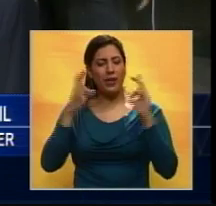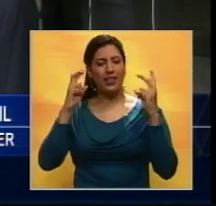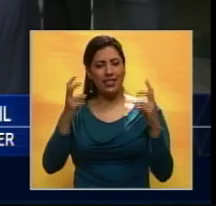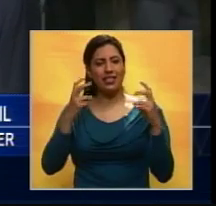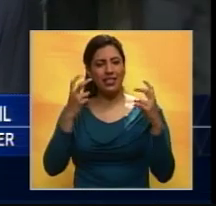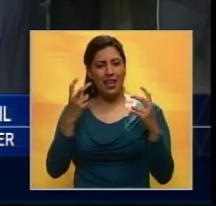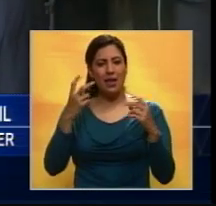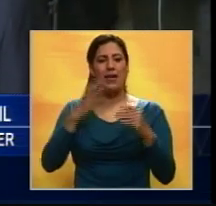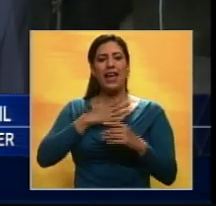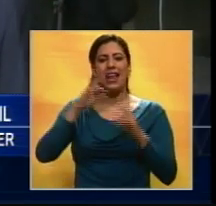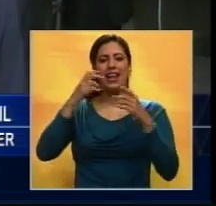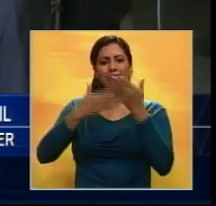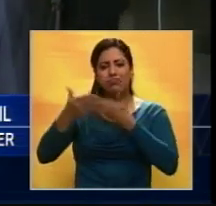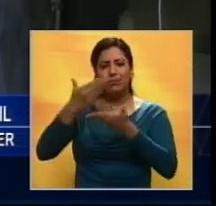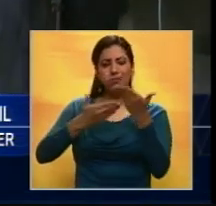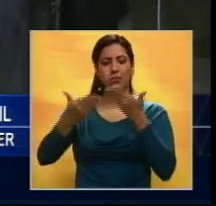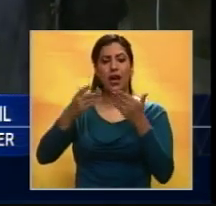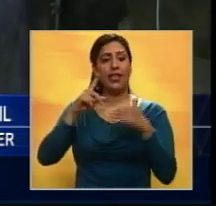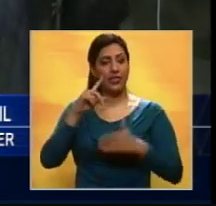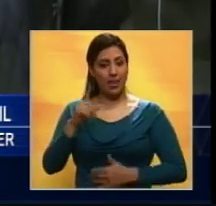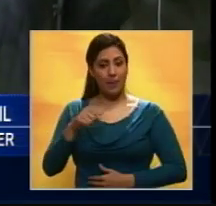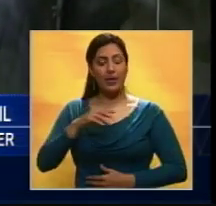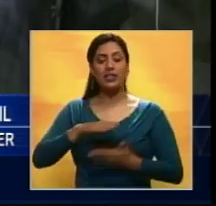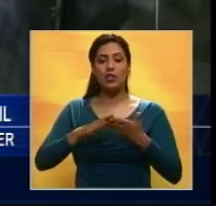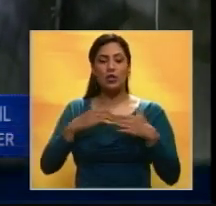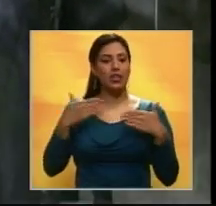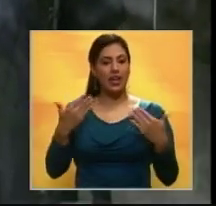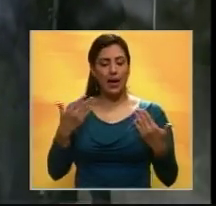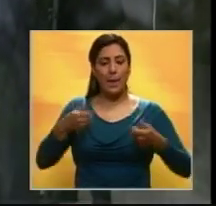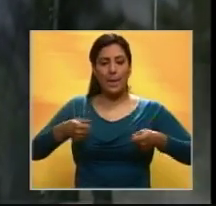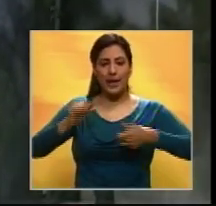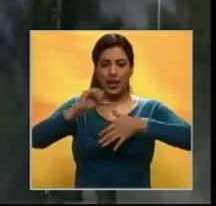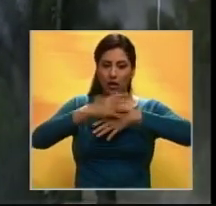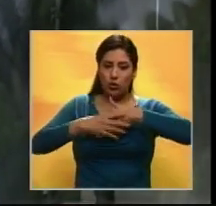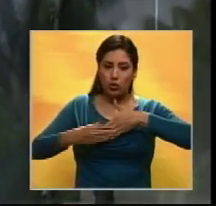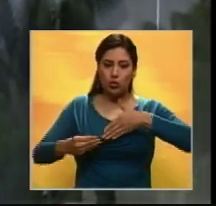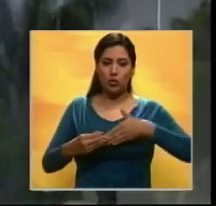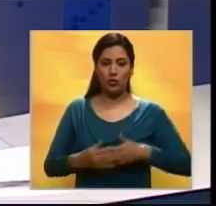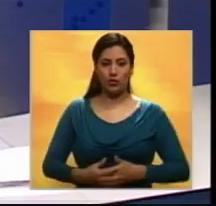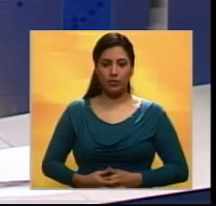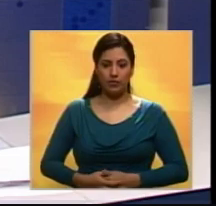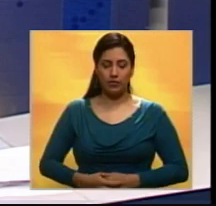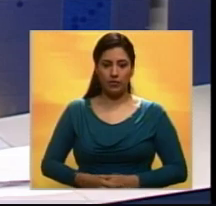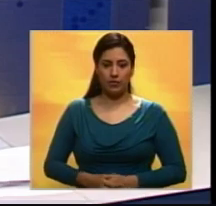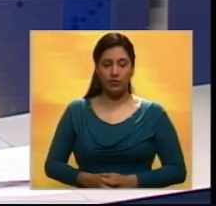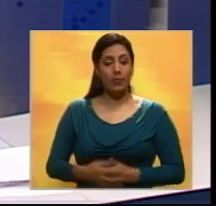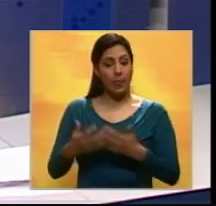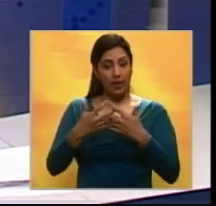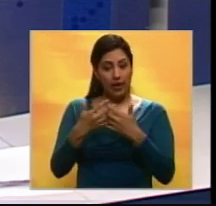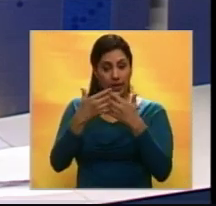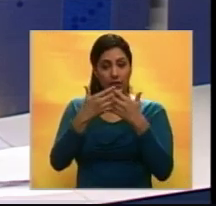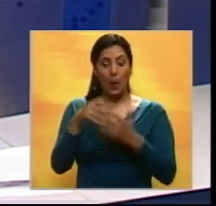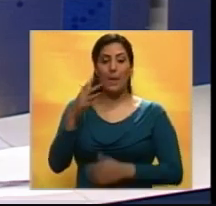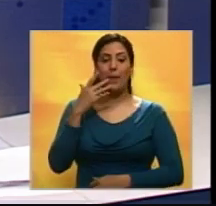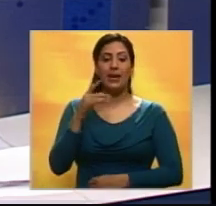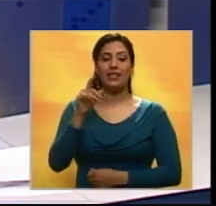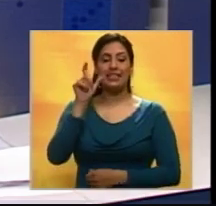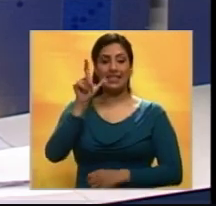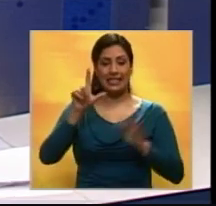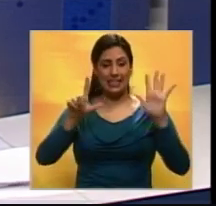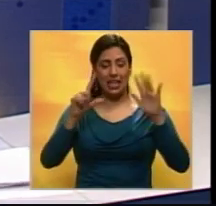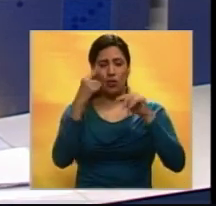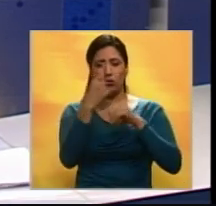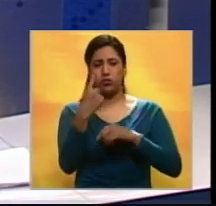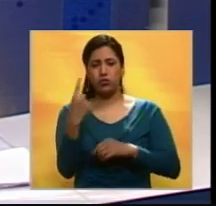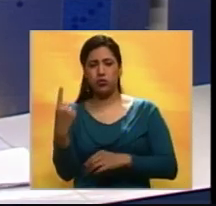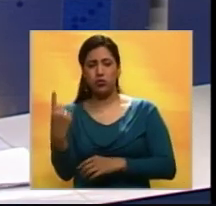bilaterales centrados en la relación comercial, así como en la situación del Mercosur. Y en Estados Unidos, al menos 7 tornados